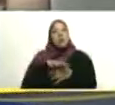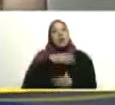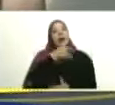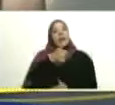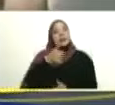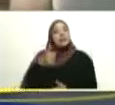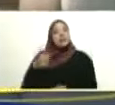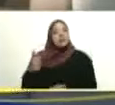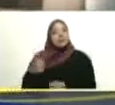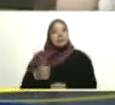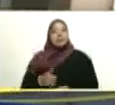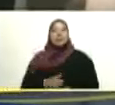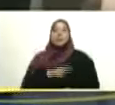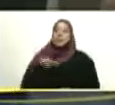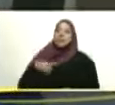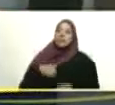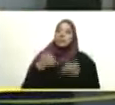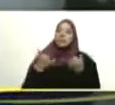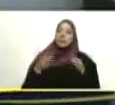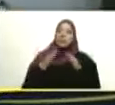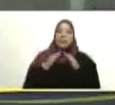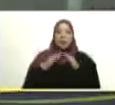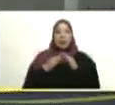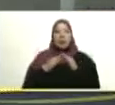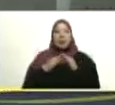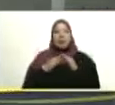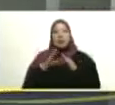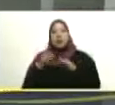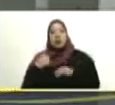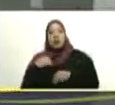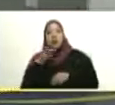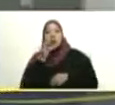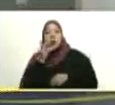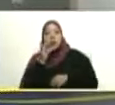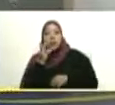ustedes. Nosotros estábamos viviendo en casa de mi suegra,